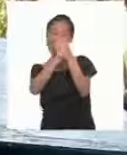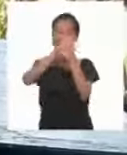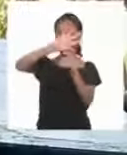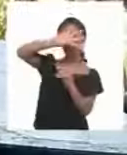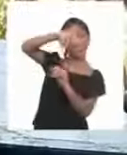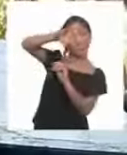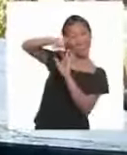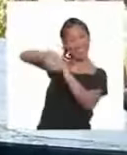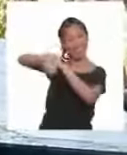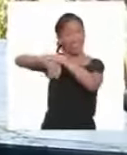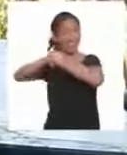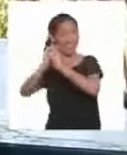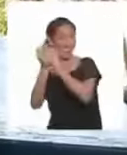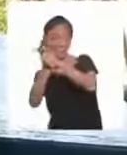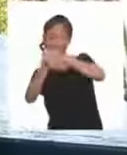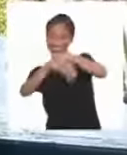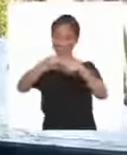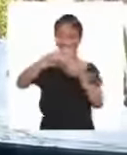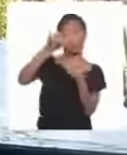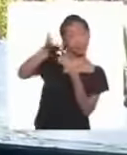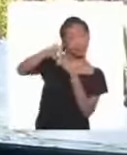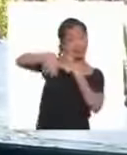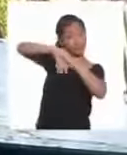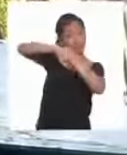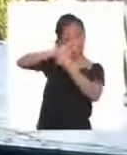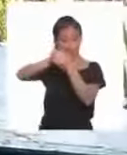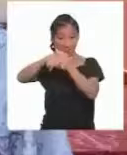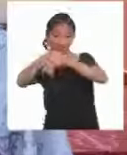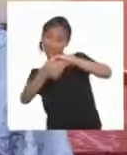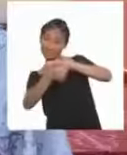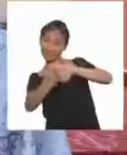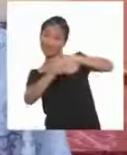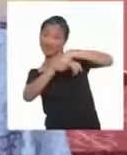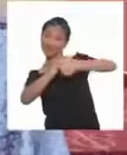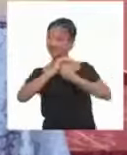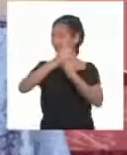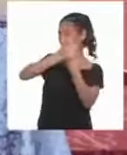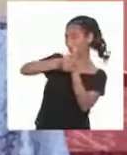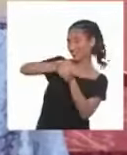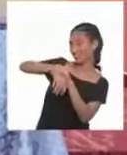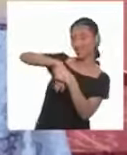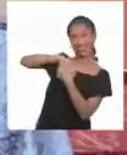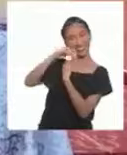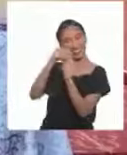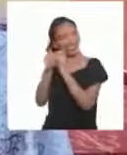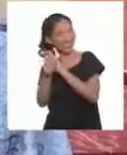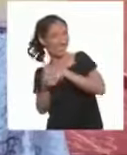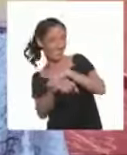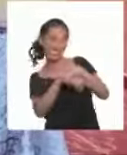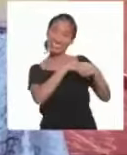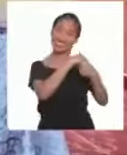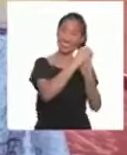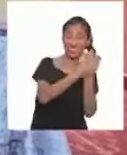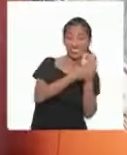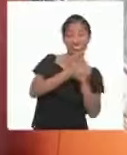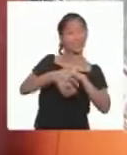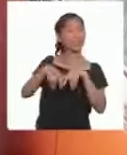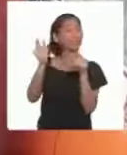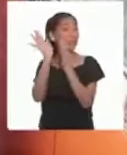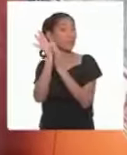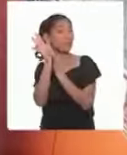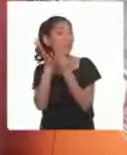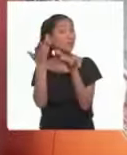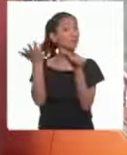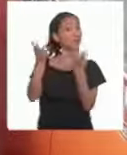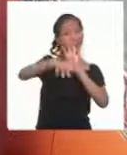jabón, agua con jabón. Lavo bien mis manos con agua y con jabón, agua con jabón, agua con jabón. Y